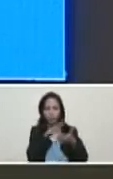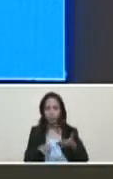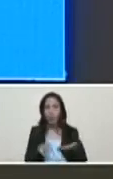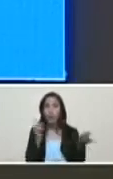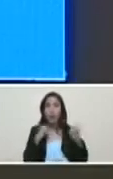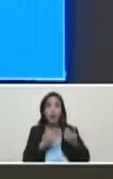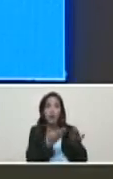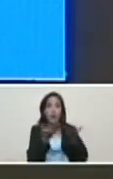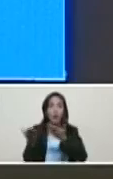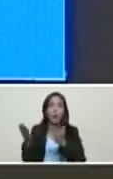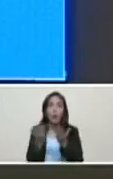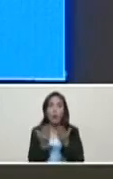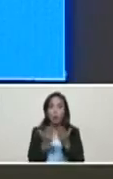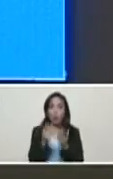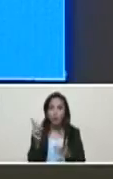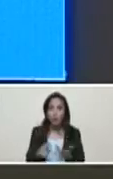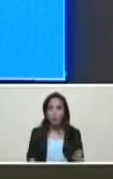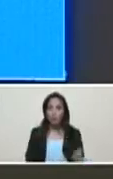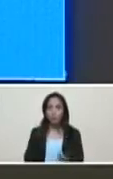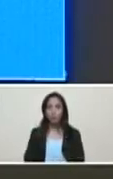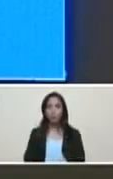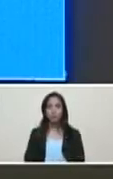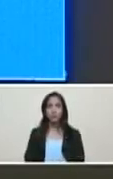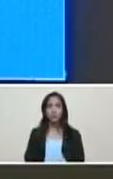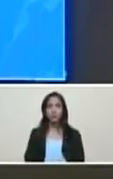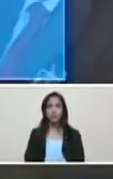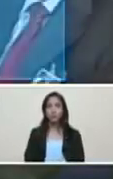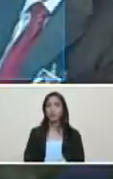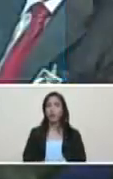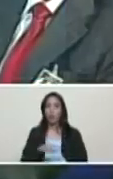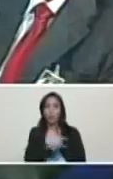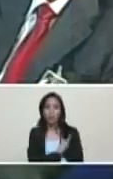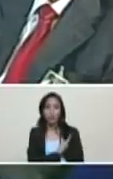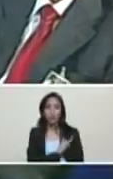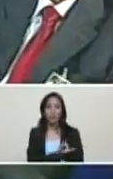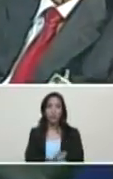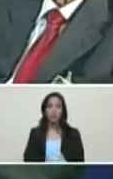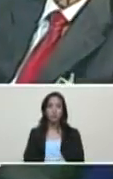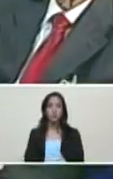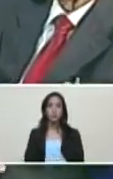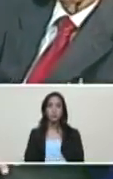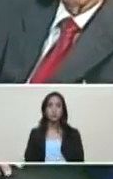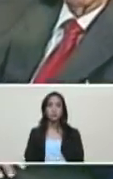entregarla en las escuelas, en las academias.